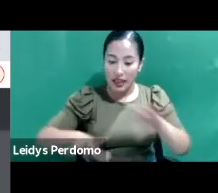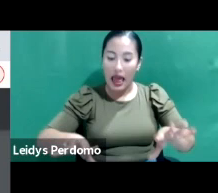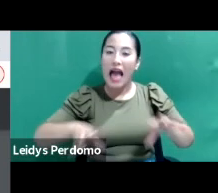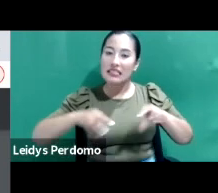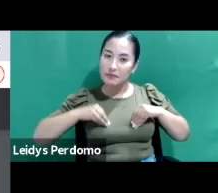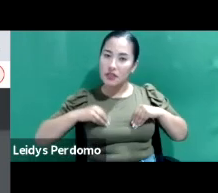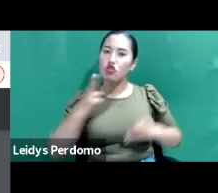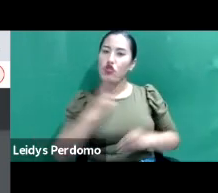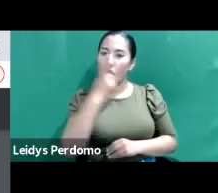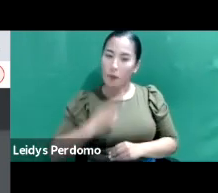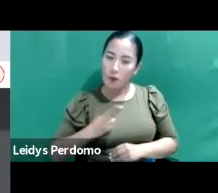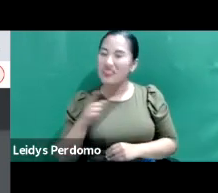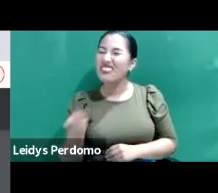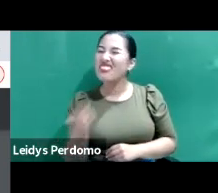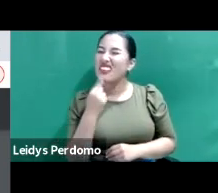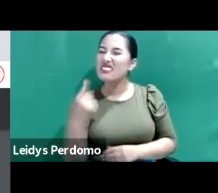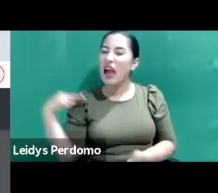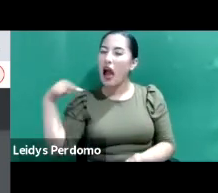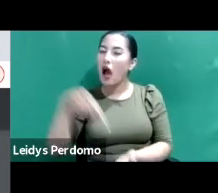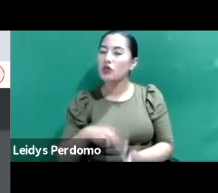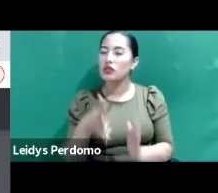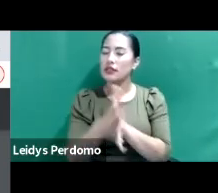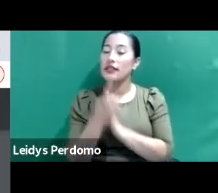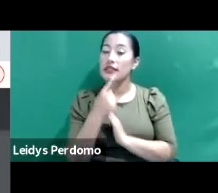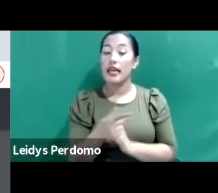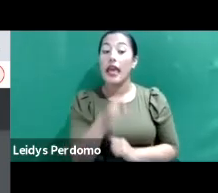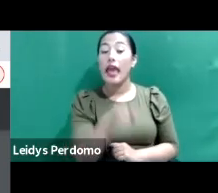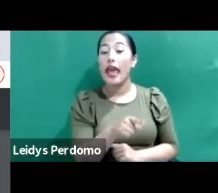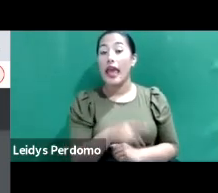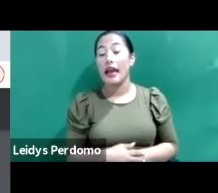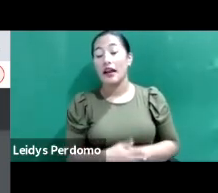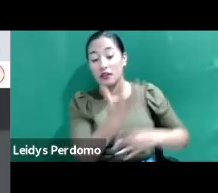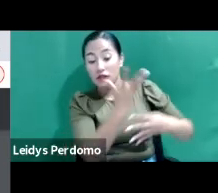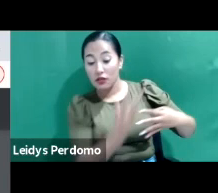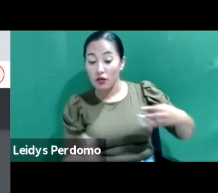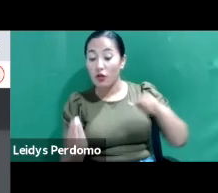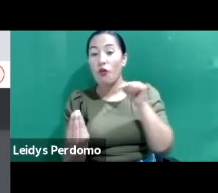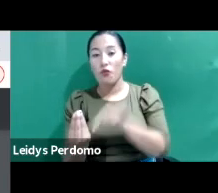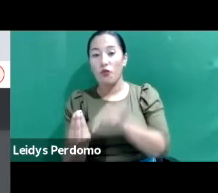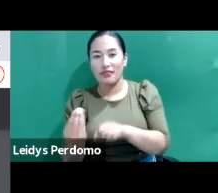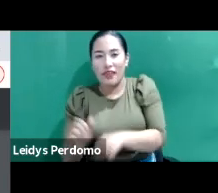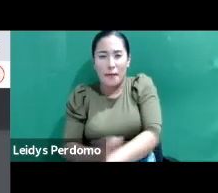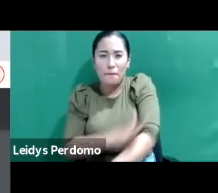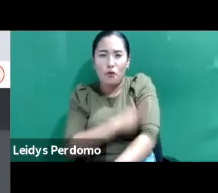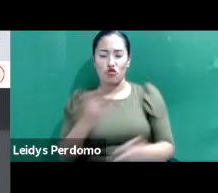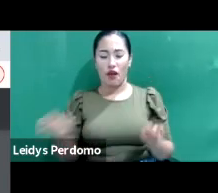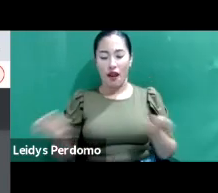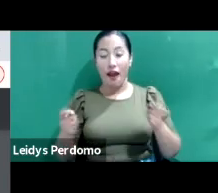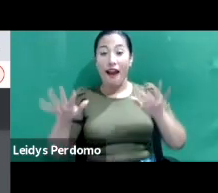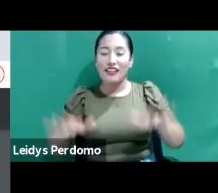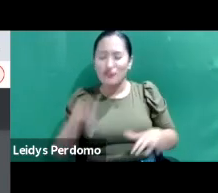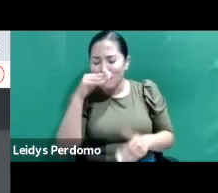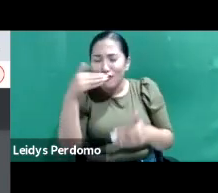compromiso, en donde decía, claro, es que si este componente emocional lo enseñáramos desde que somos muy chiquitos,